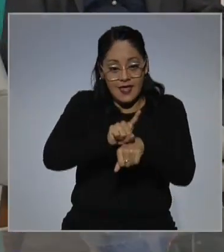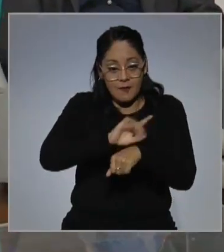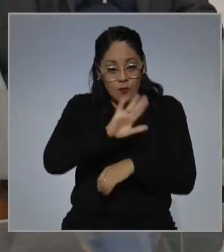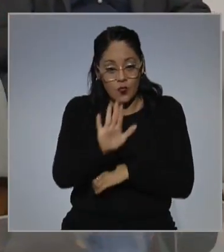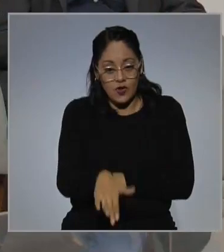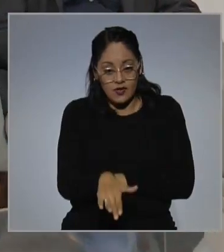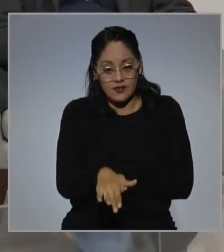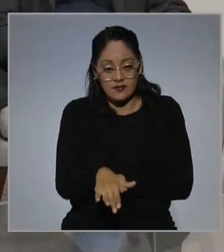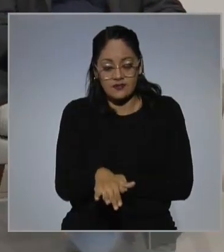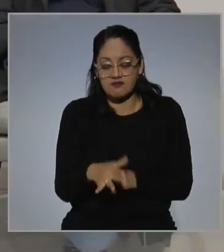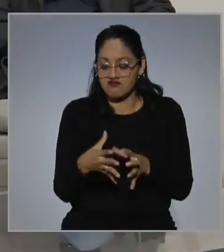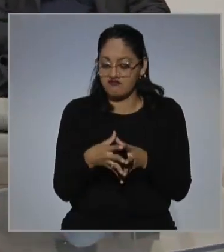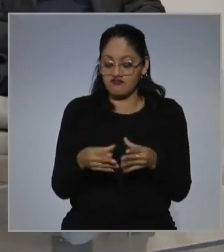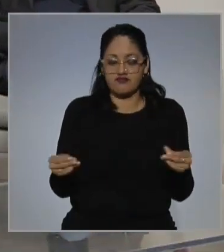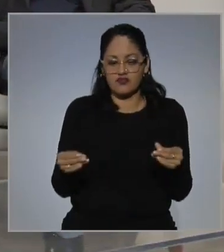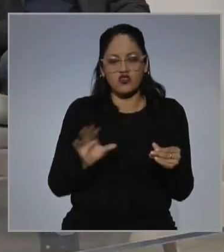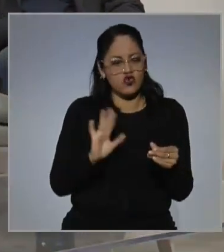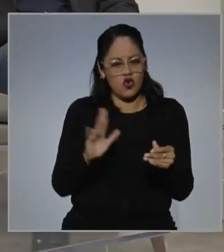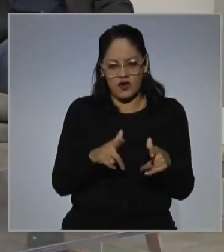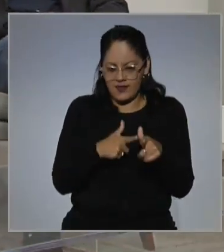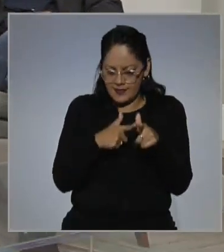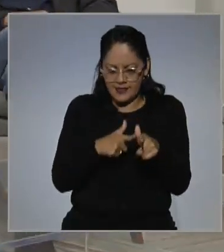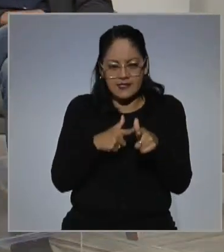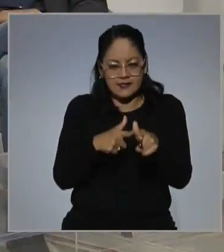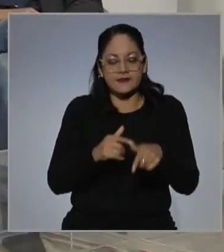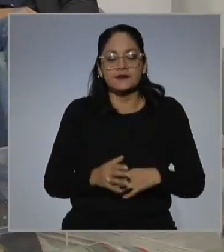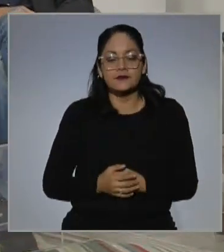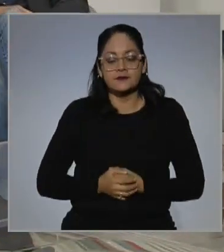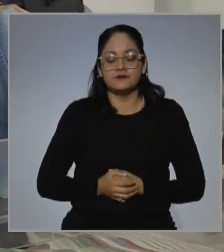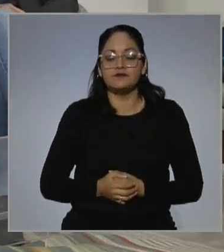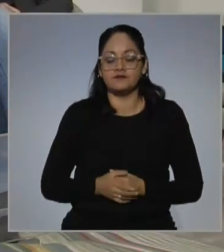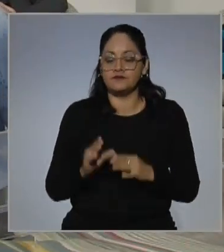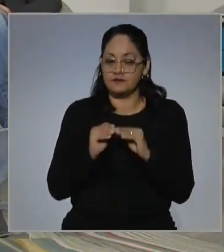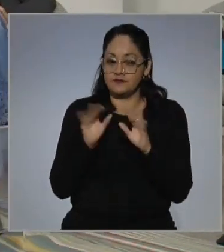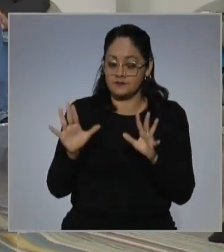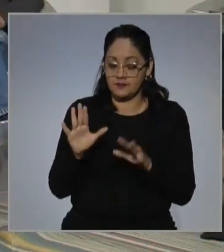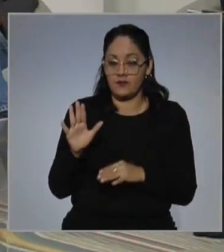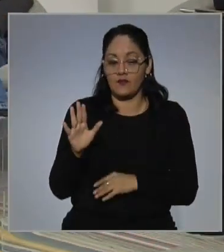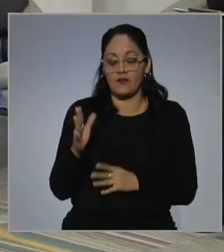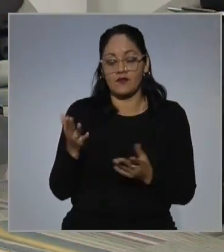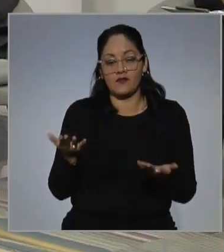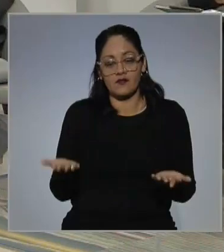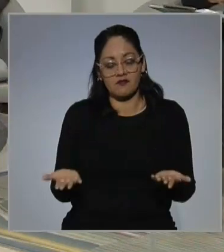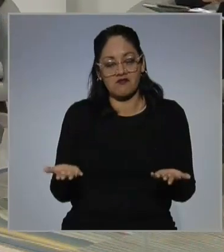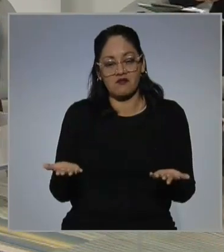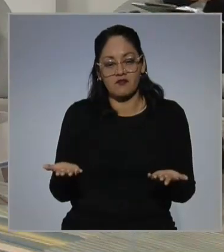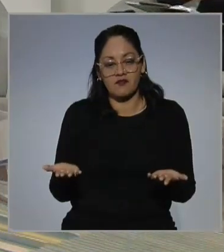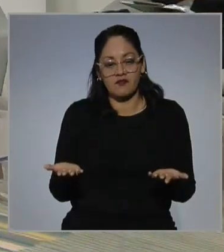Muertos se muera, se acabe, se extinga, María Delfina. Claro, y además